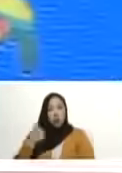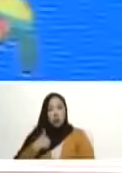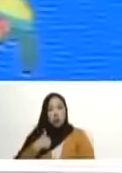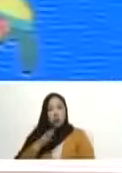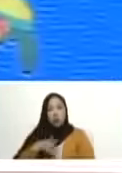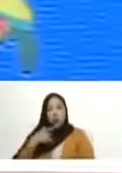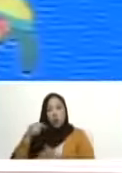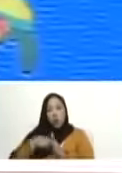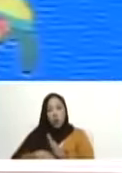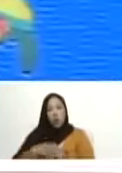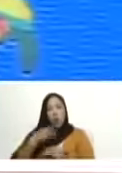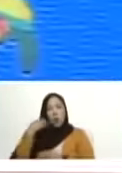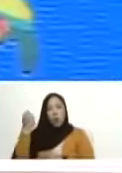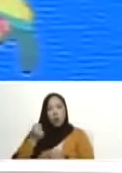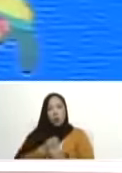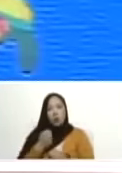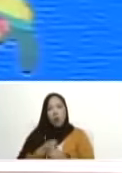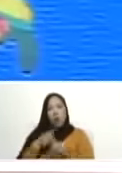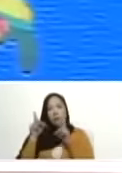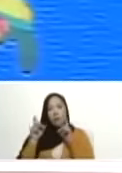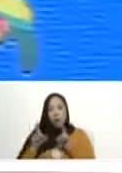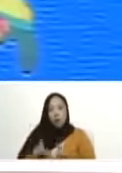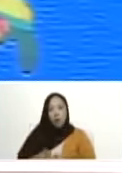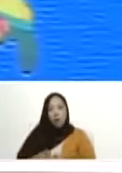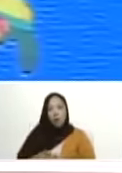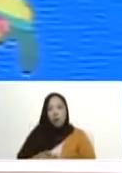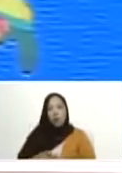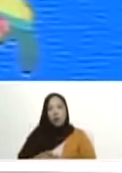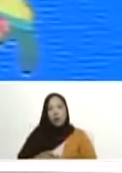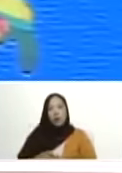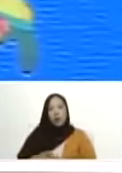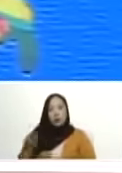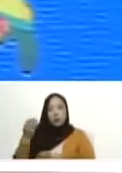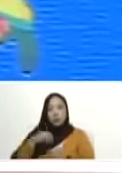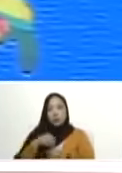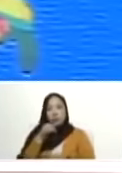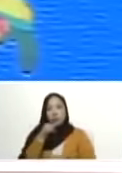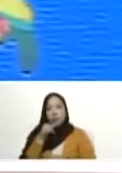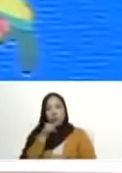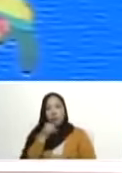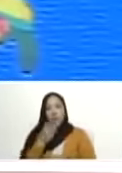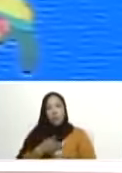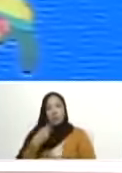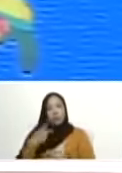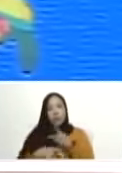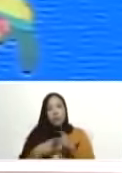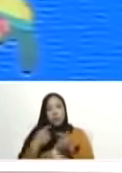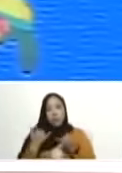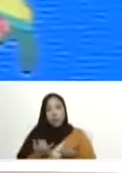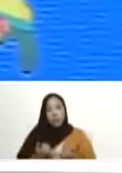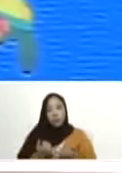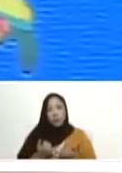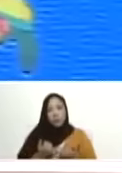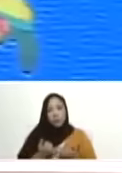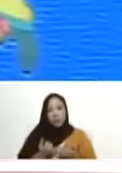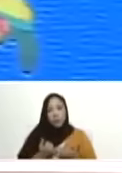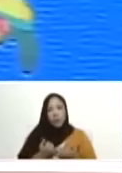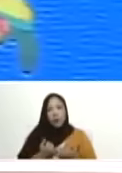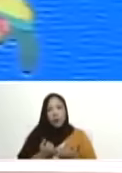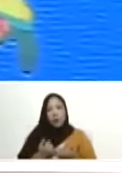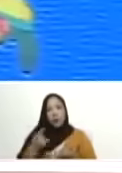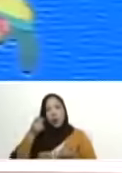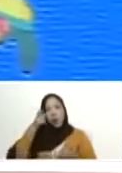con profundo orgullo que se aprobó por unanimidad la invocación del artículo 71 de